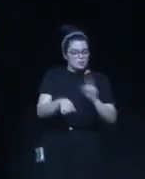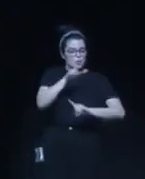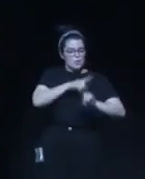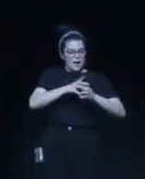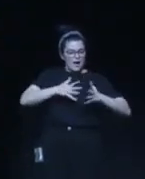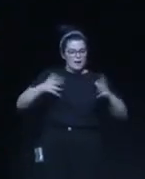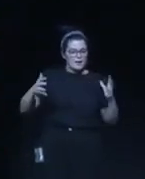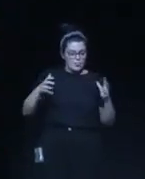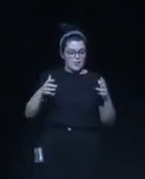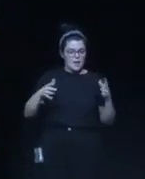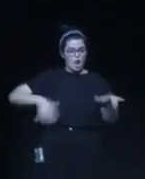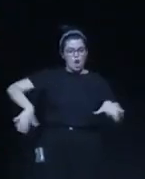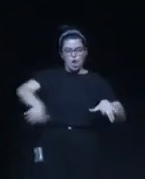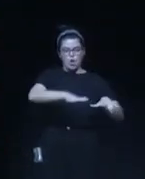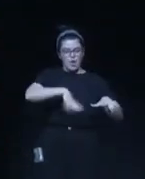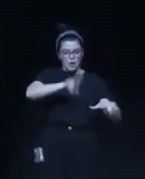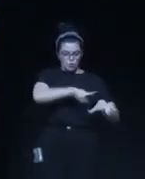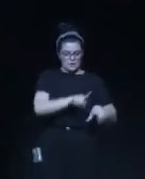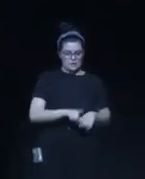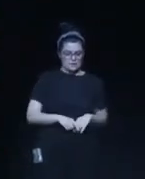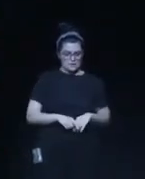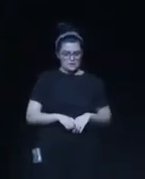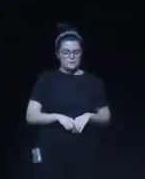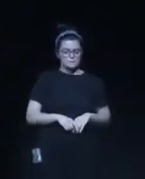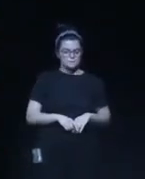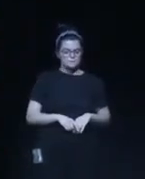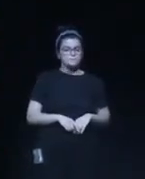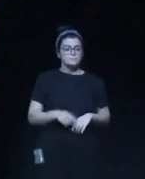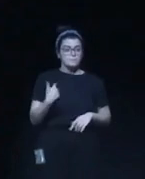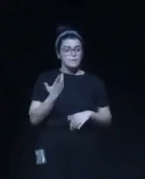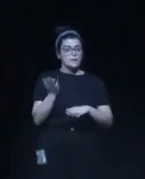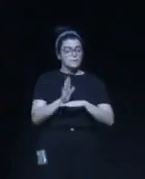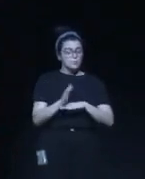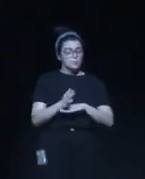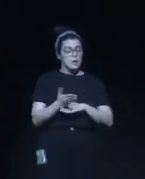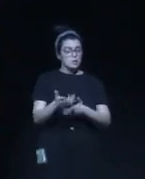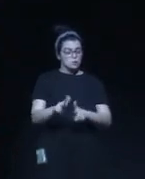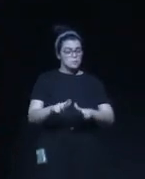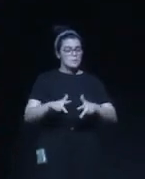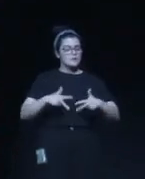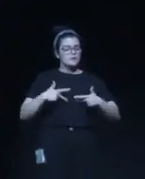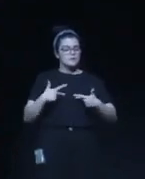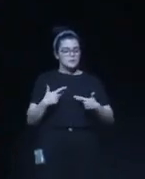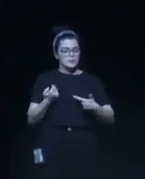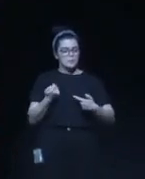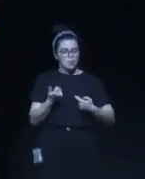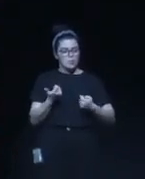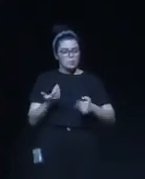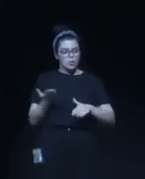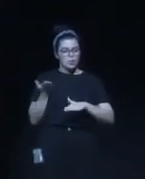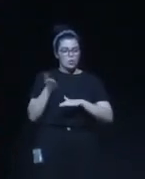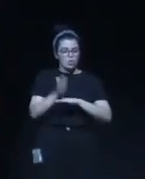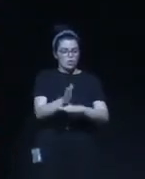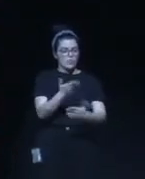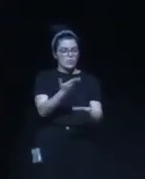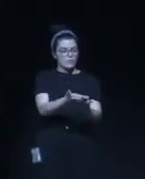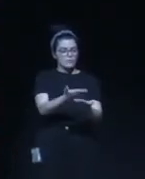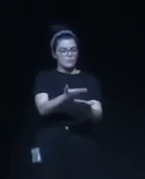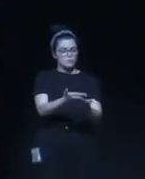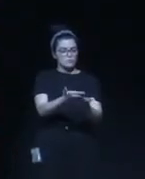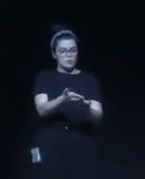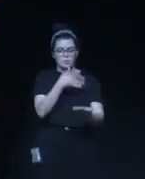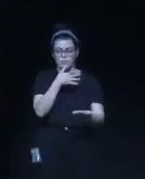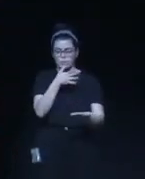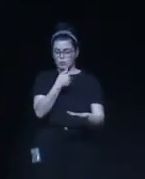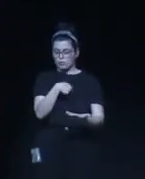esto, de alguna manera, nos sirve en la película para ir demostrándolo y que la gente... Uh-huh. Porque, claro, con nosotras no vamos a